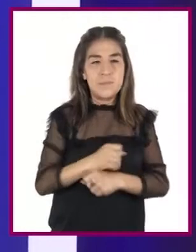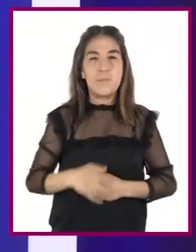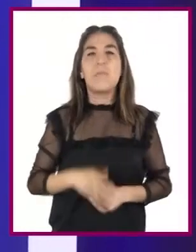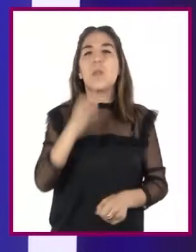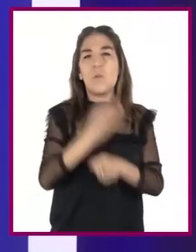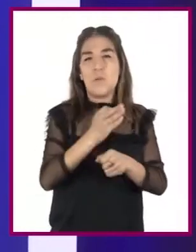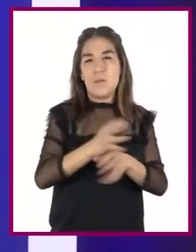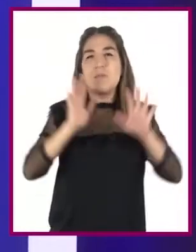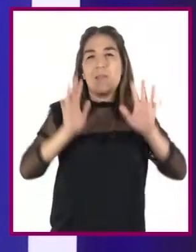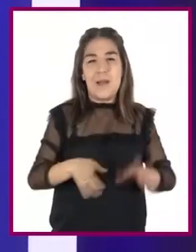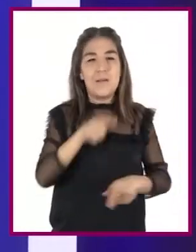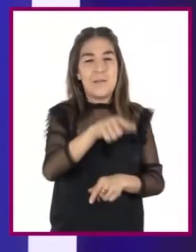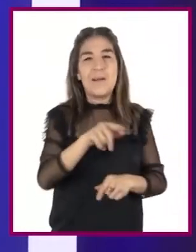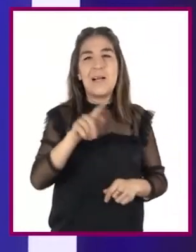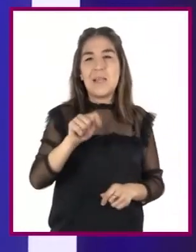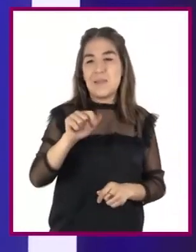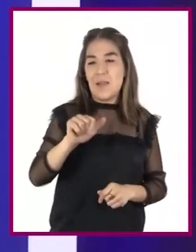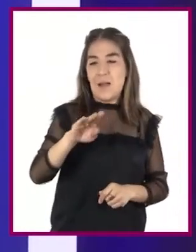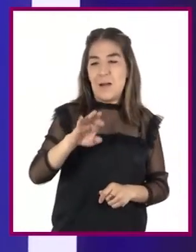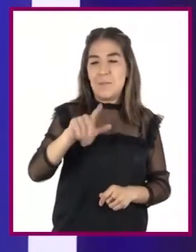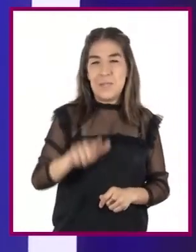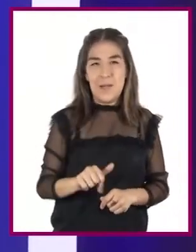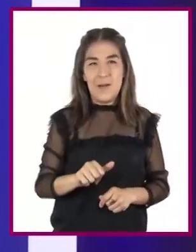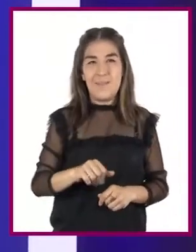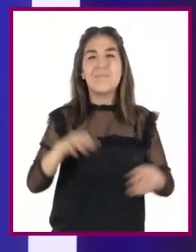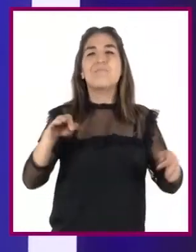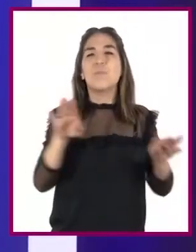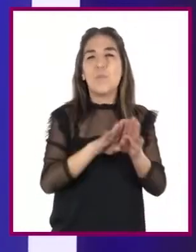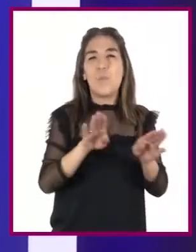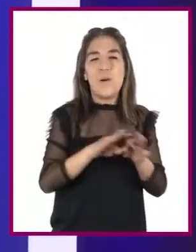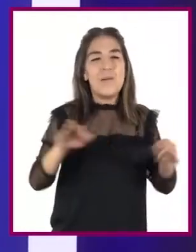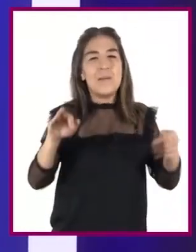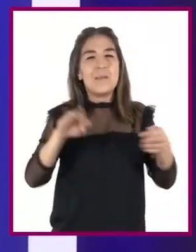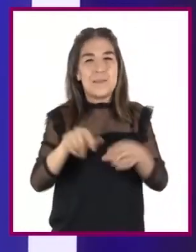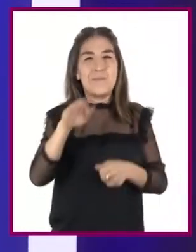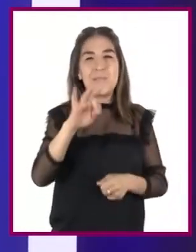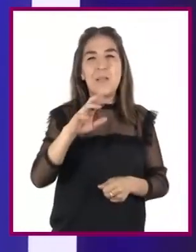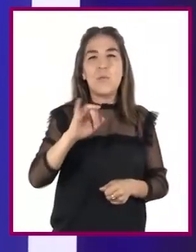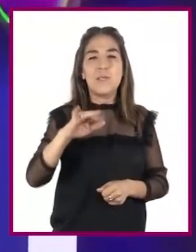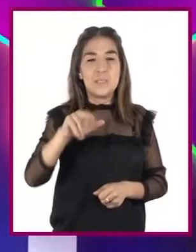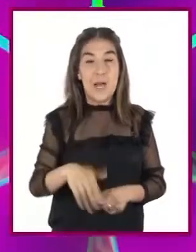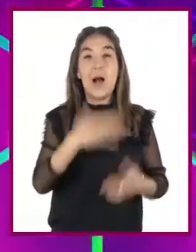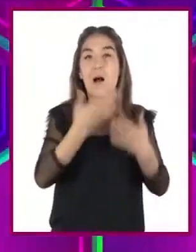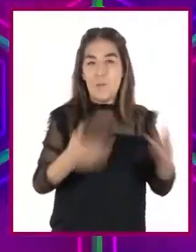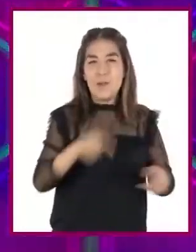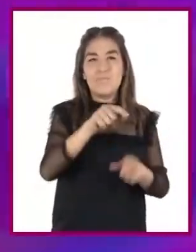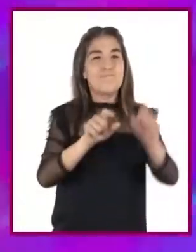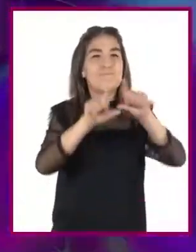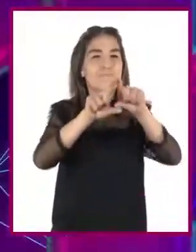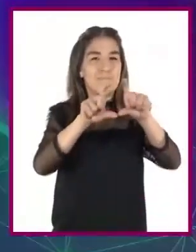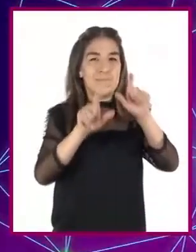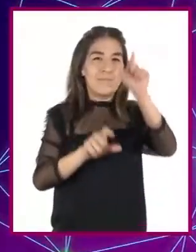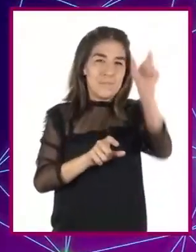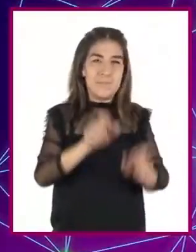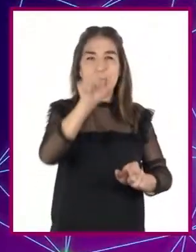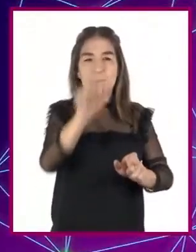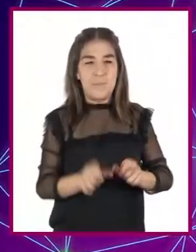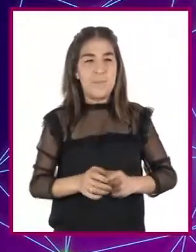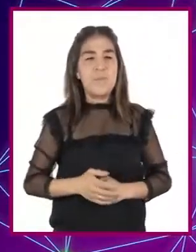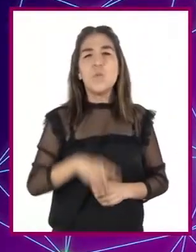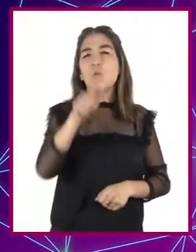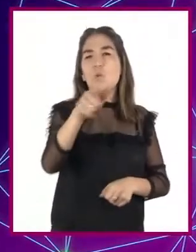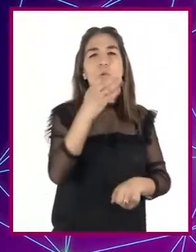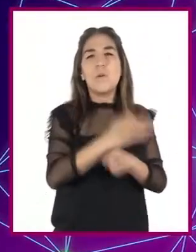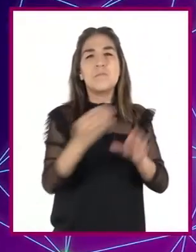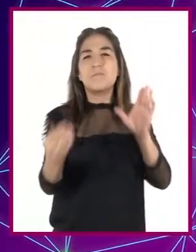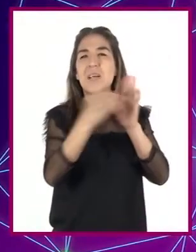tenemos la tabla de frecuencias. Ahora construiremos el histograma. Adelante. ¿Qué título le pondrían